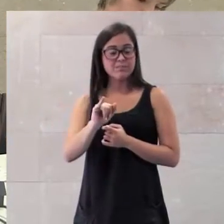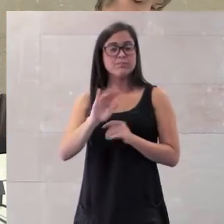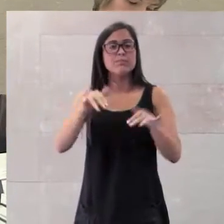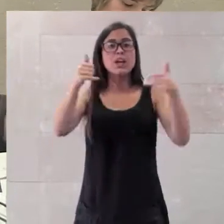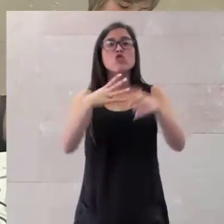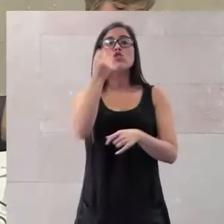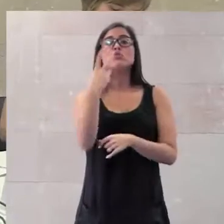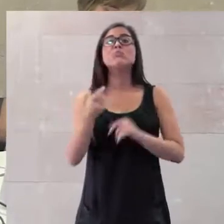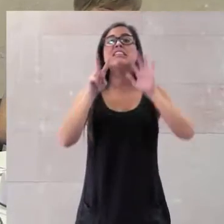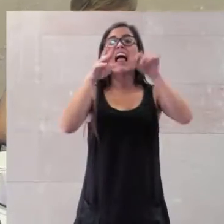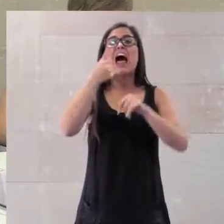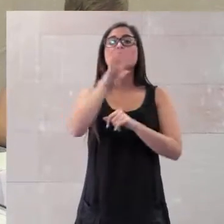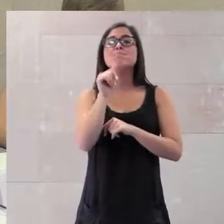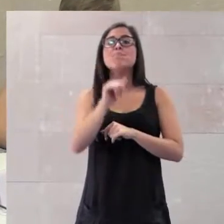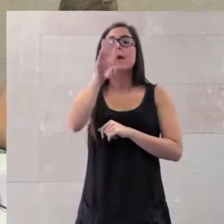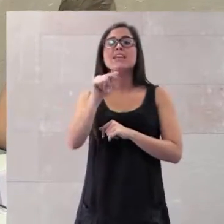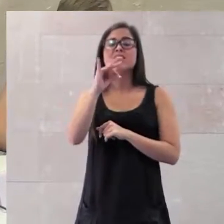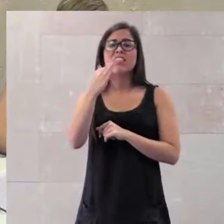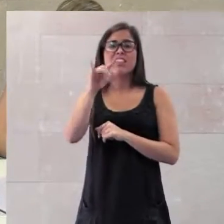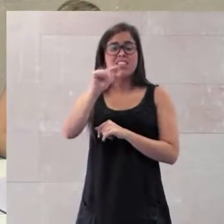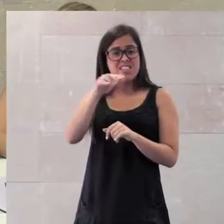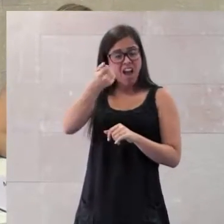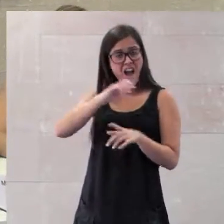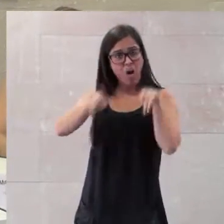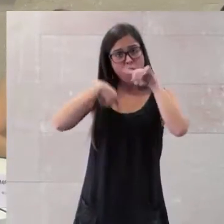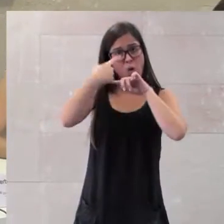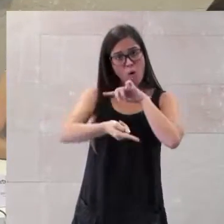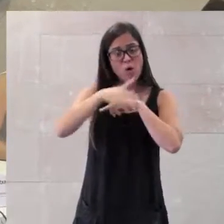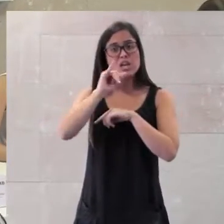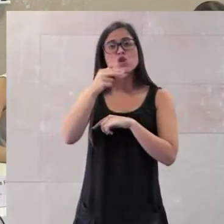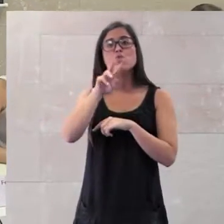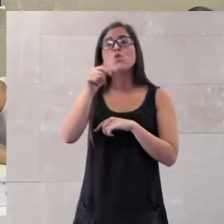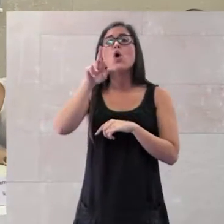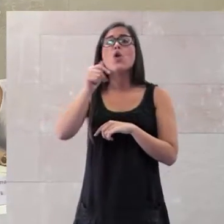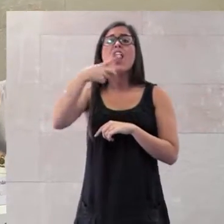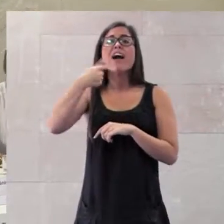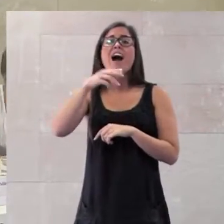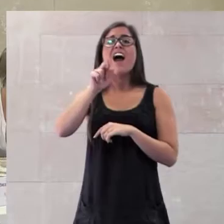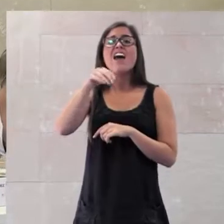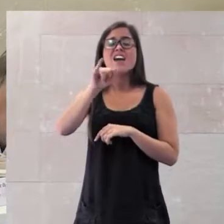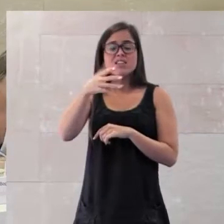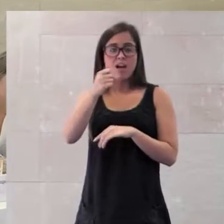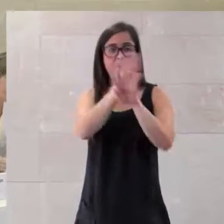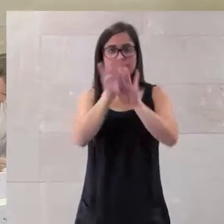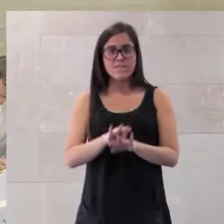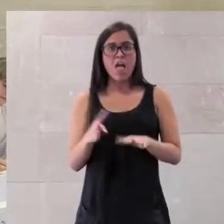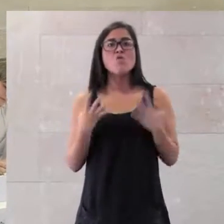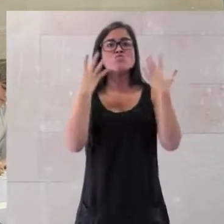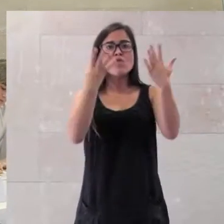suma Azpeitia y recientemente Urola-Garaia. De tal manera que tenemos 9 municipios